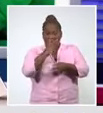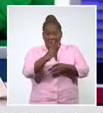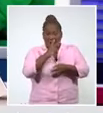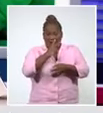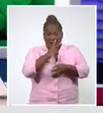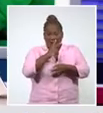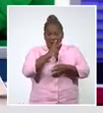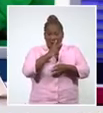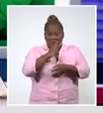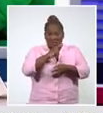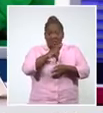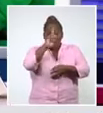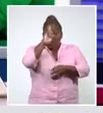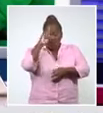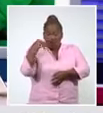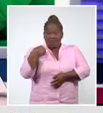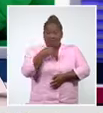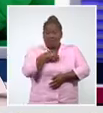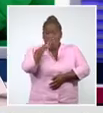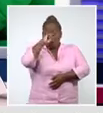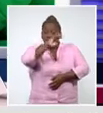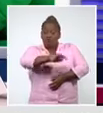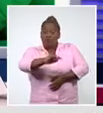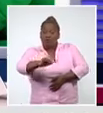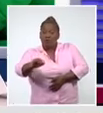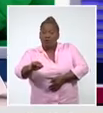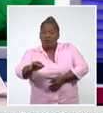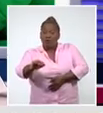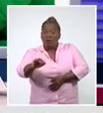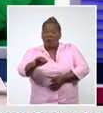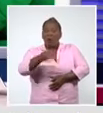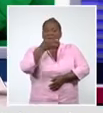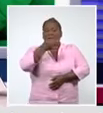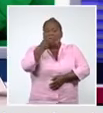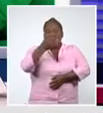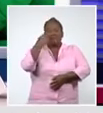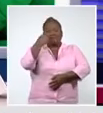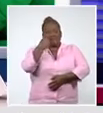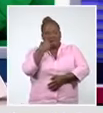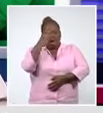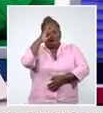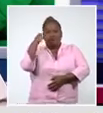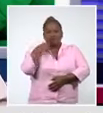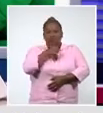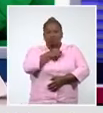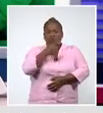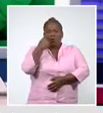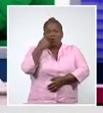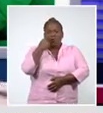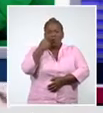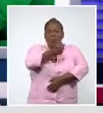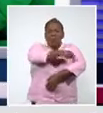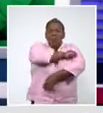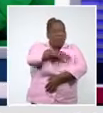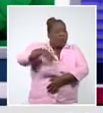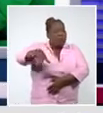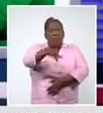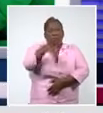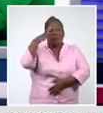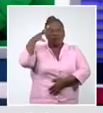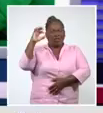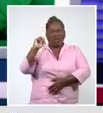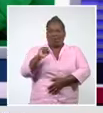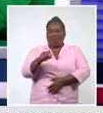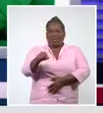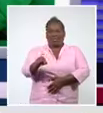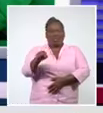estos casos, nos decían, Durán, es que el riesgo que se corre es mucho, la población no se da cuenta de lo frágil que a veces es